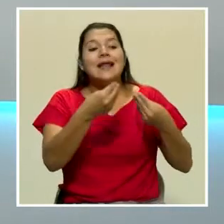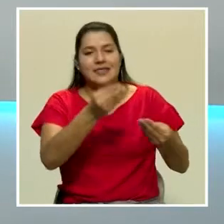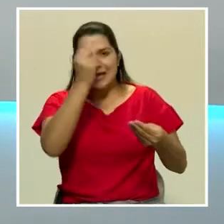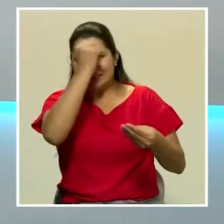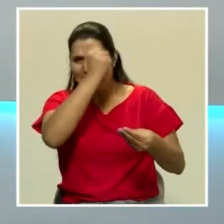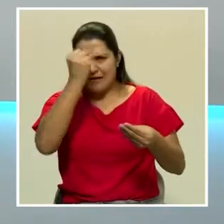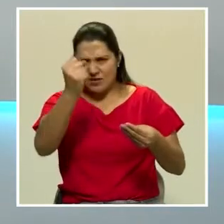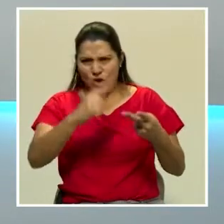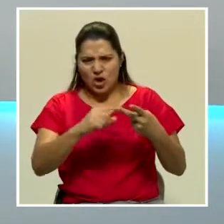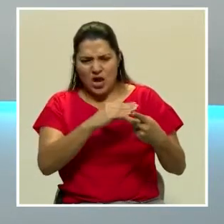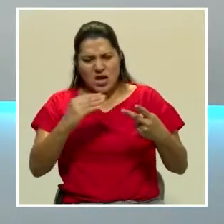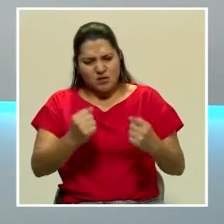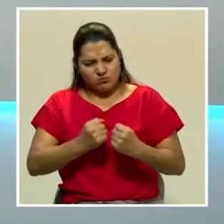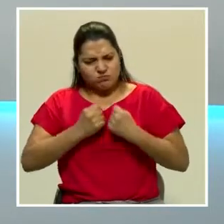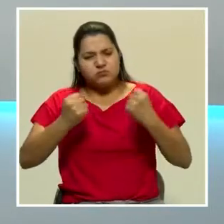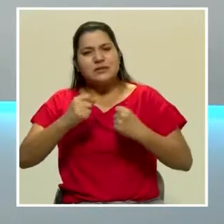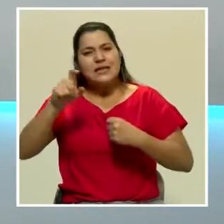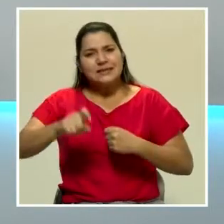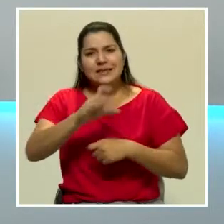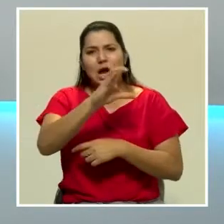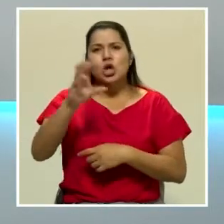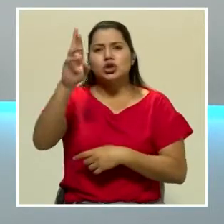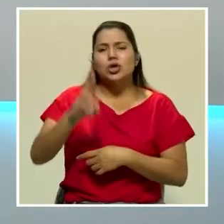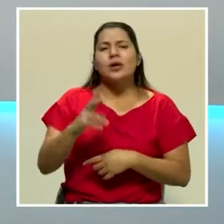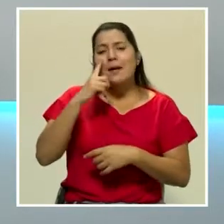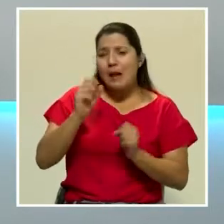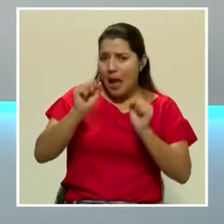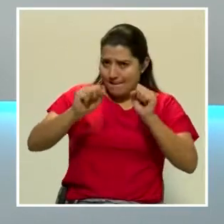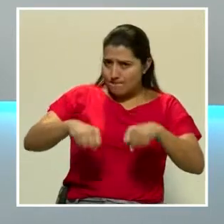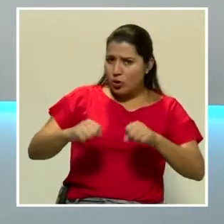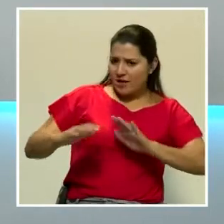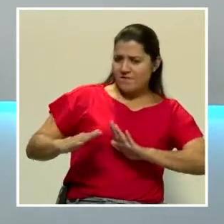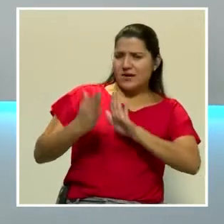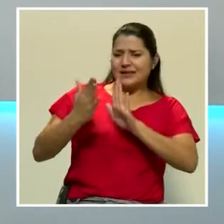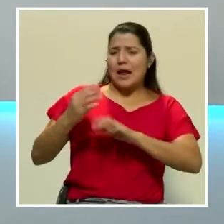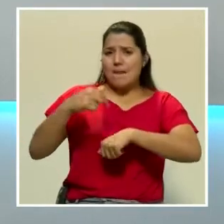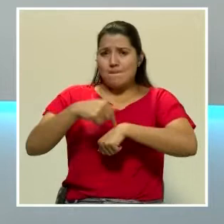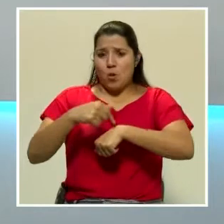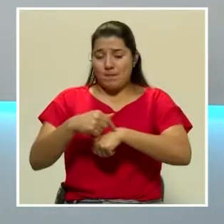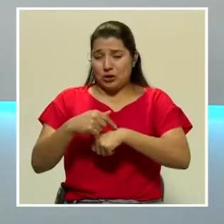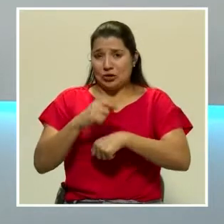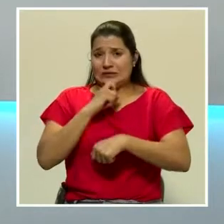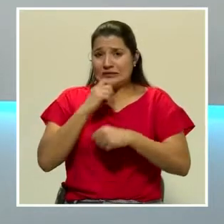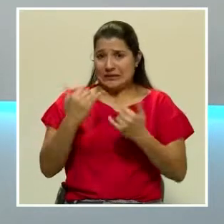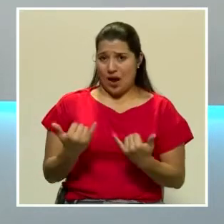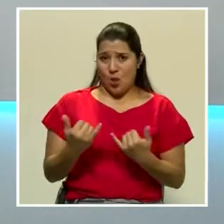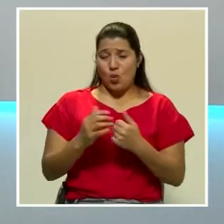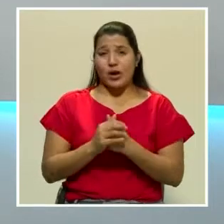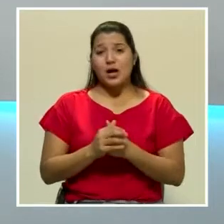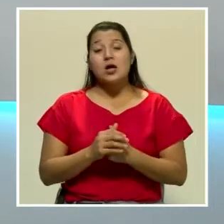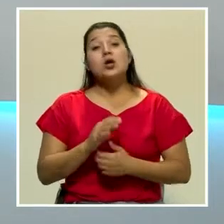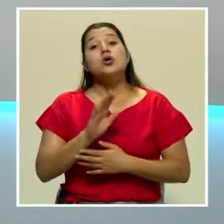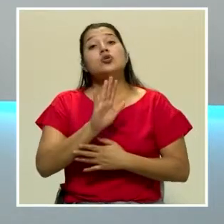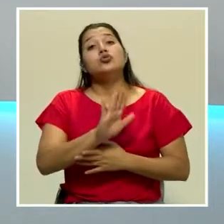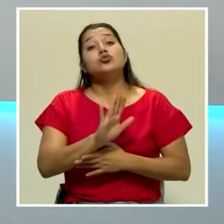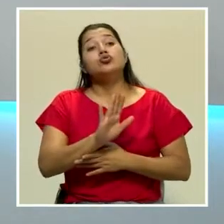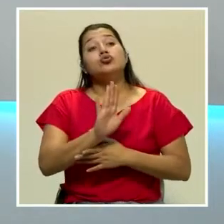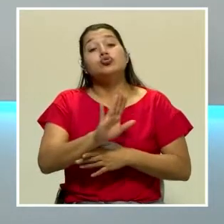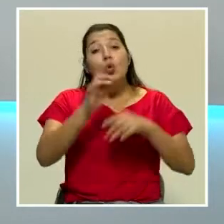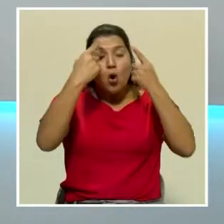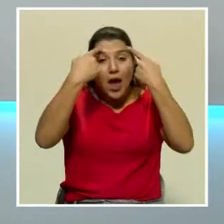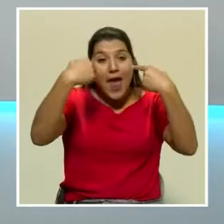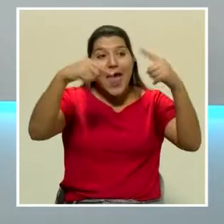la valentía que necesita Costa Rica para sobrevivir esta crisis. Su éxito como gobernante será el de todas y